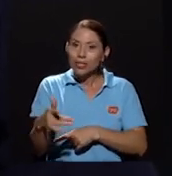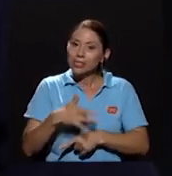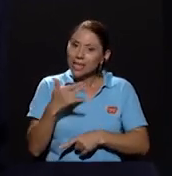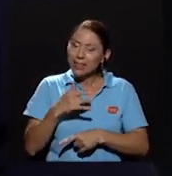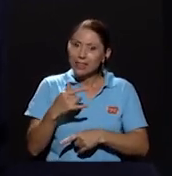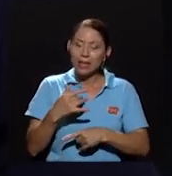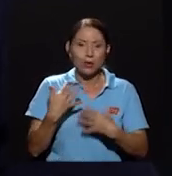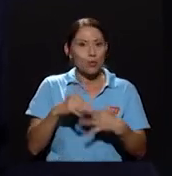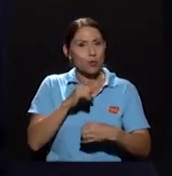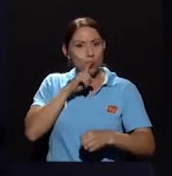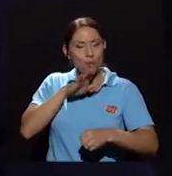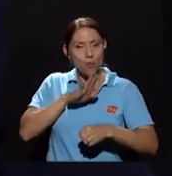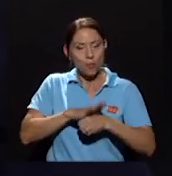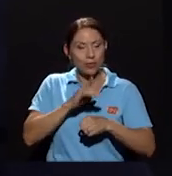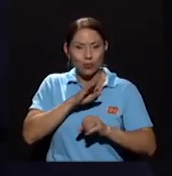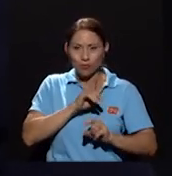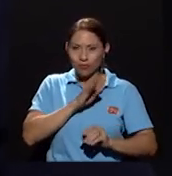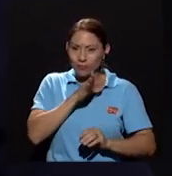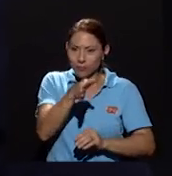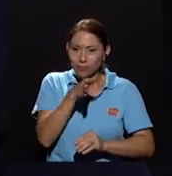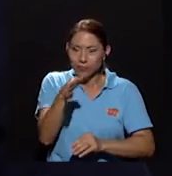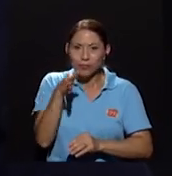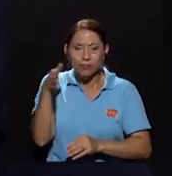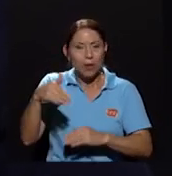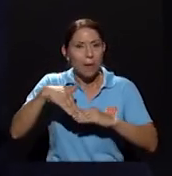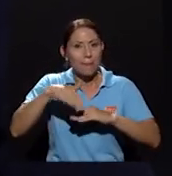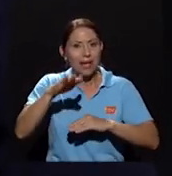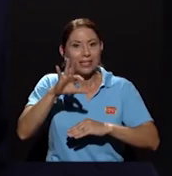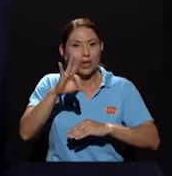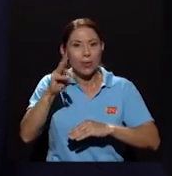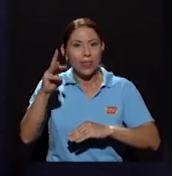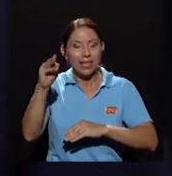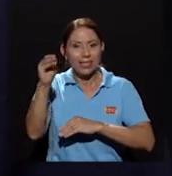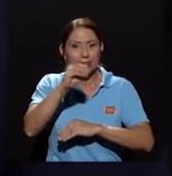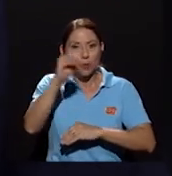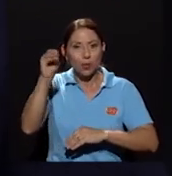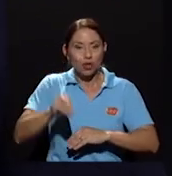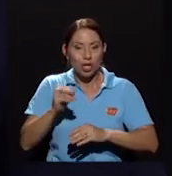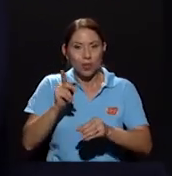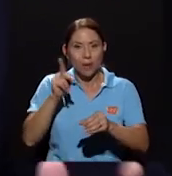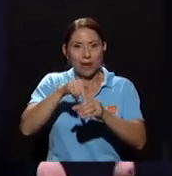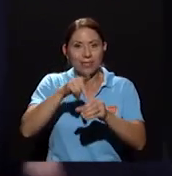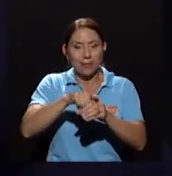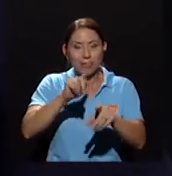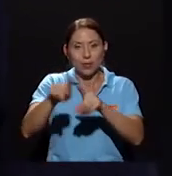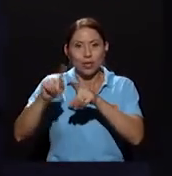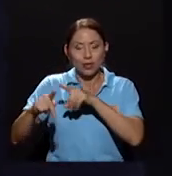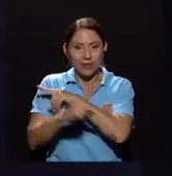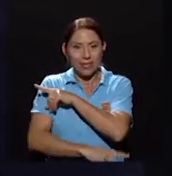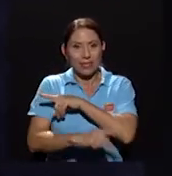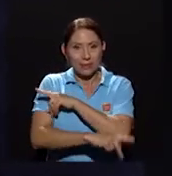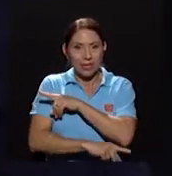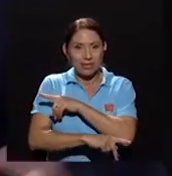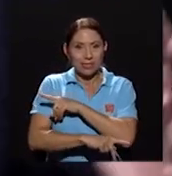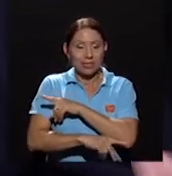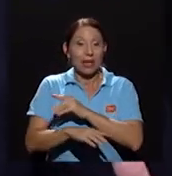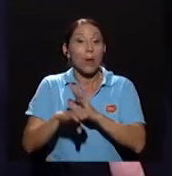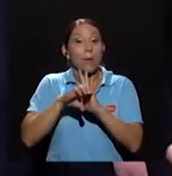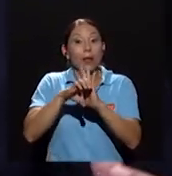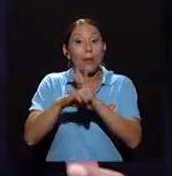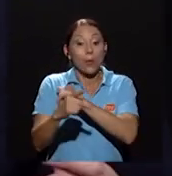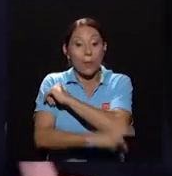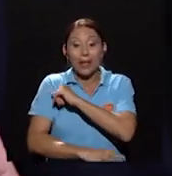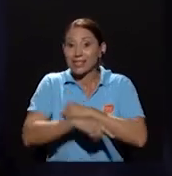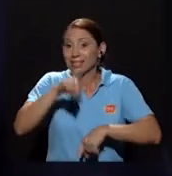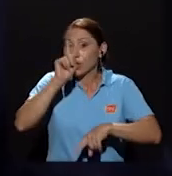96 por ciento de participación de los países así que hablamos de los casos que no pudieron participar es que en el